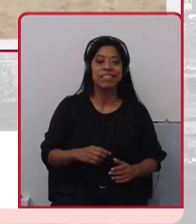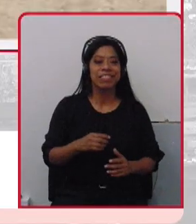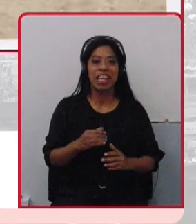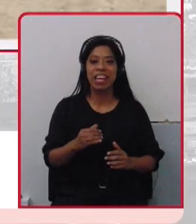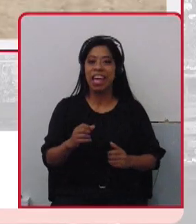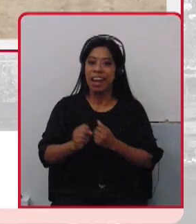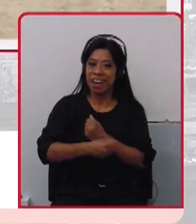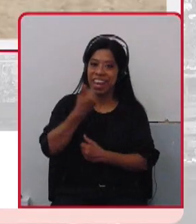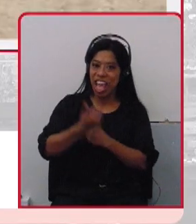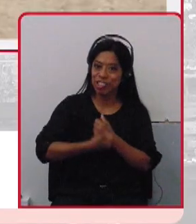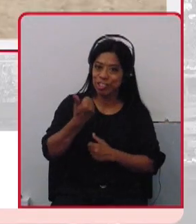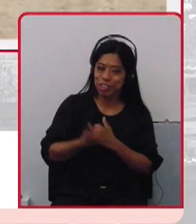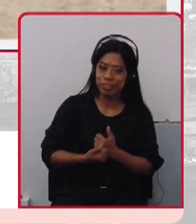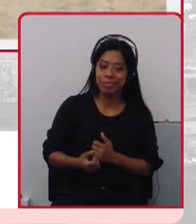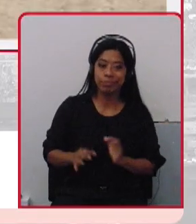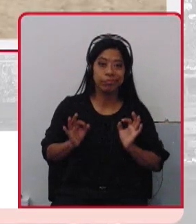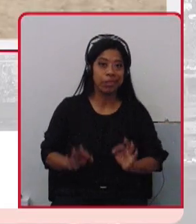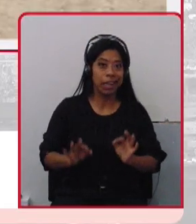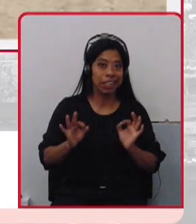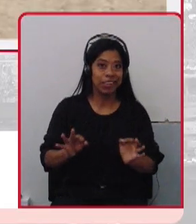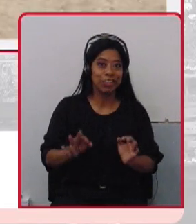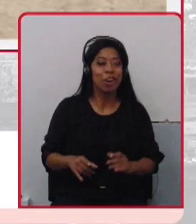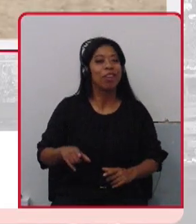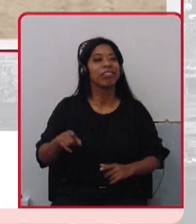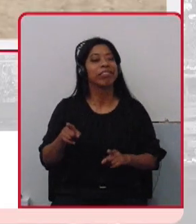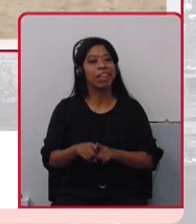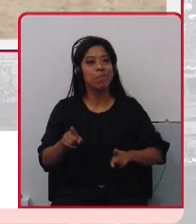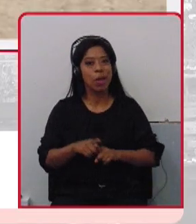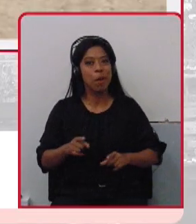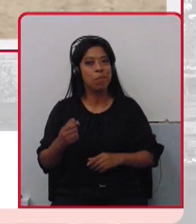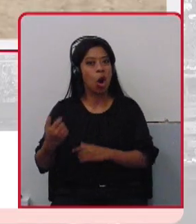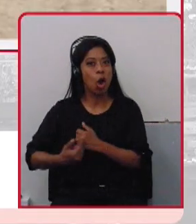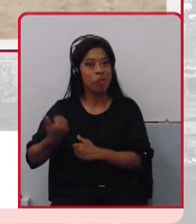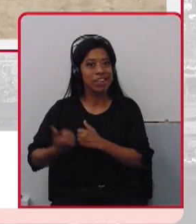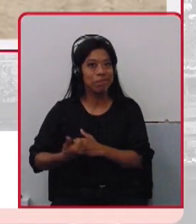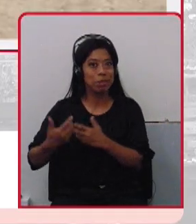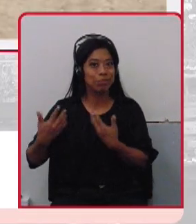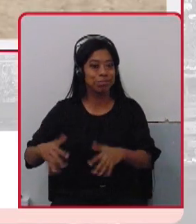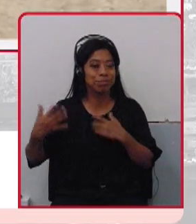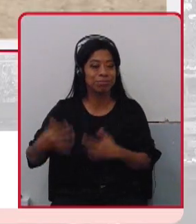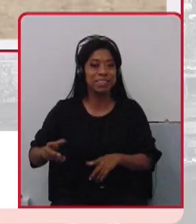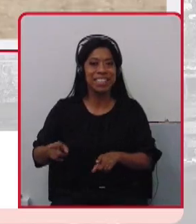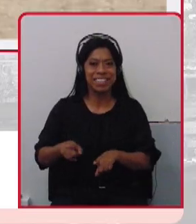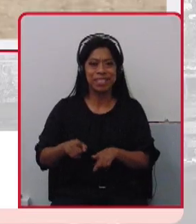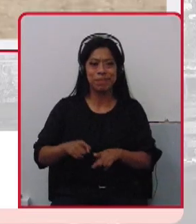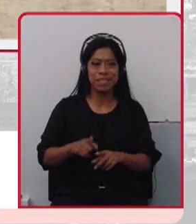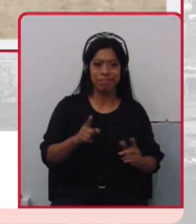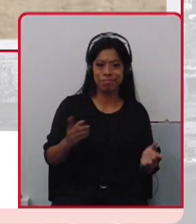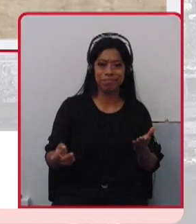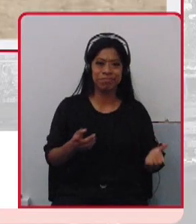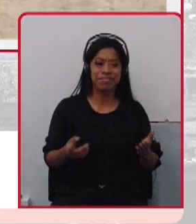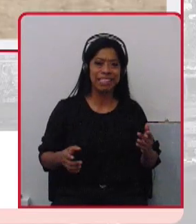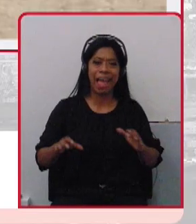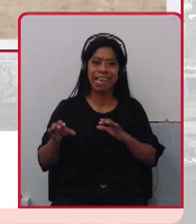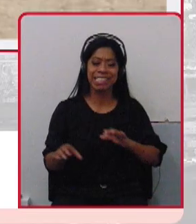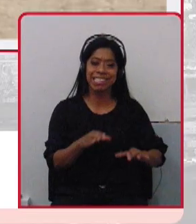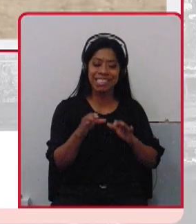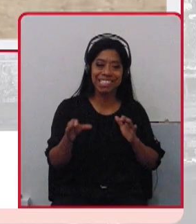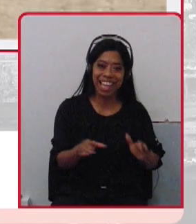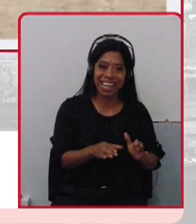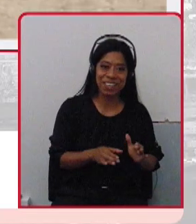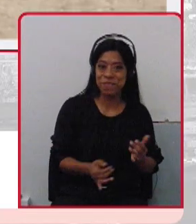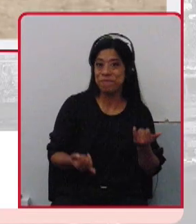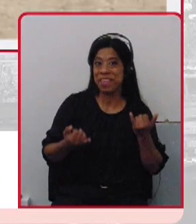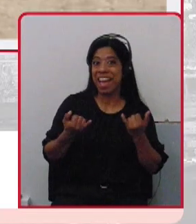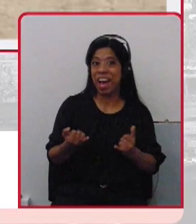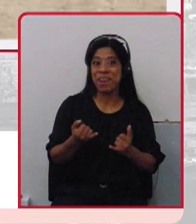de alto riesgo, actividades críticas que generan riesgos inherentes y críticos a esta actividad. Hoy en día,